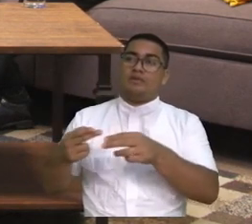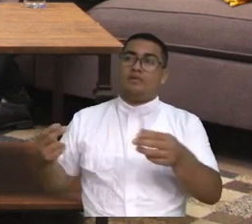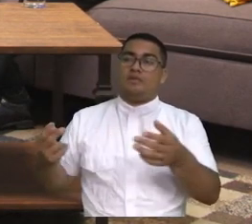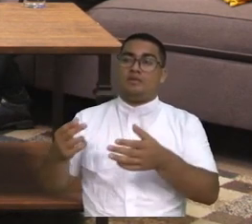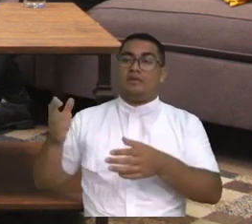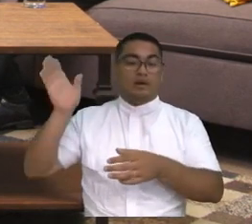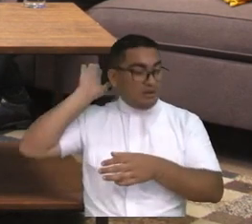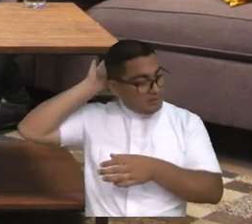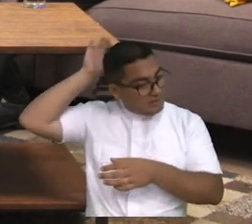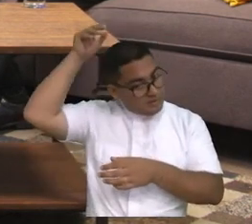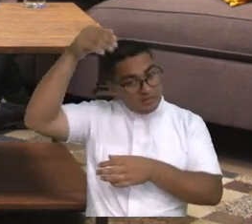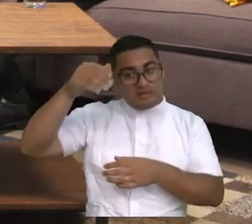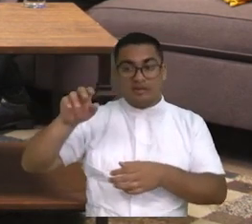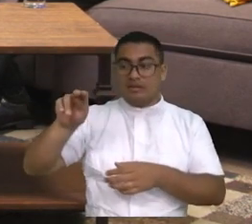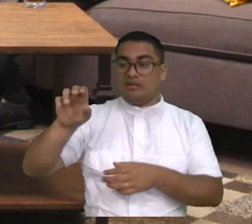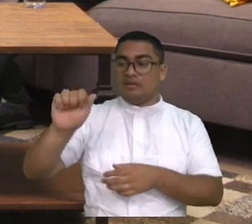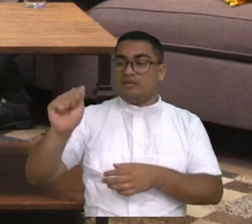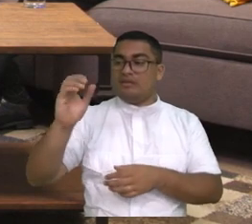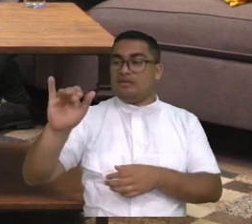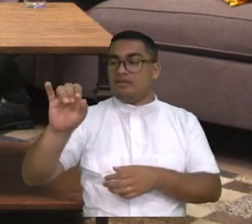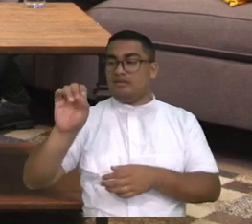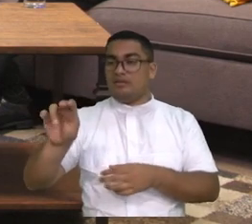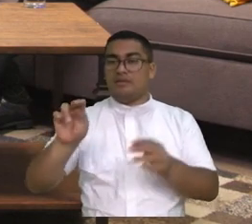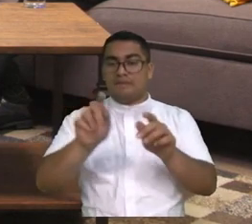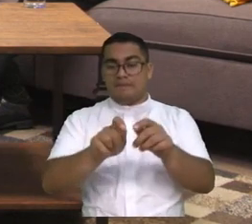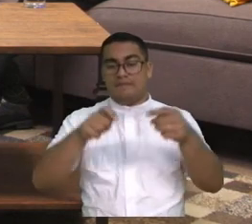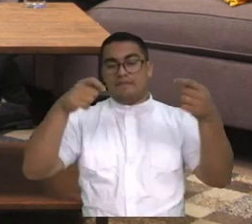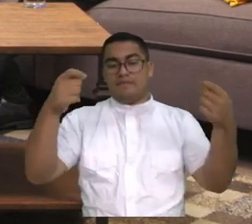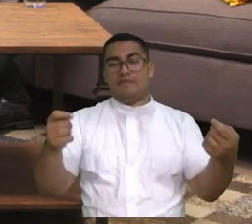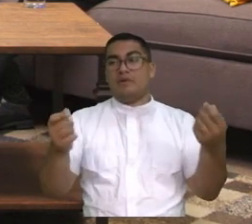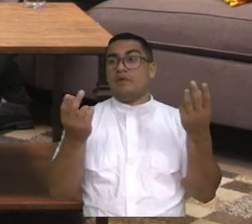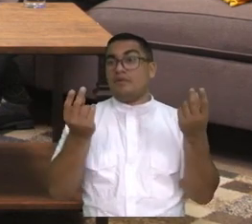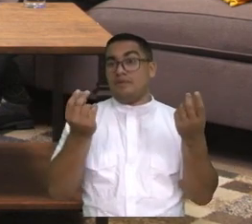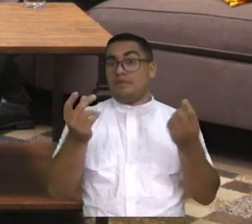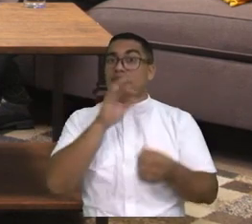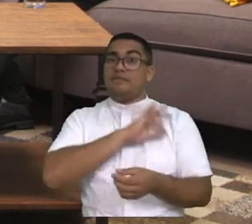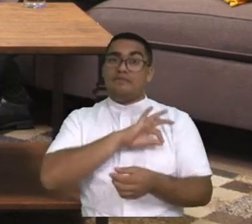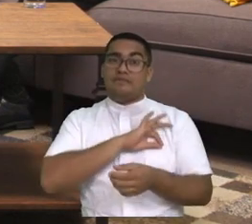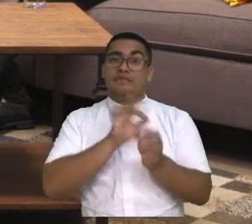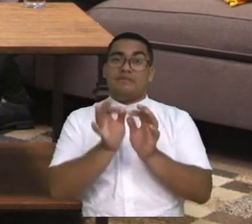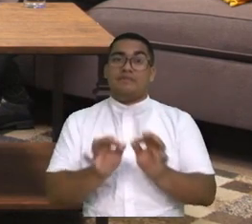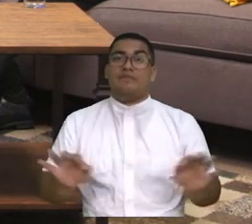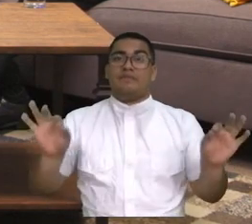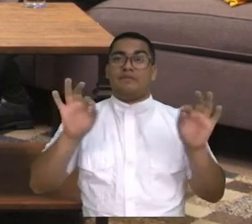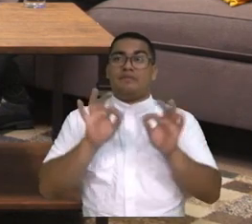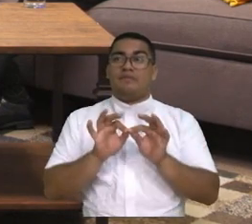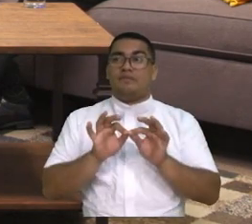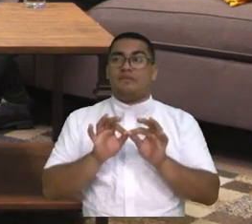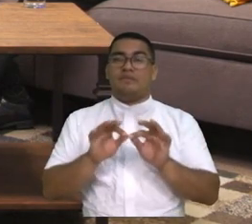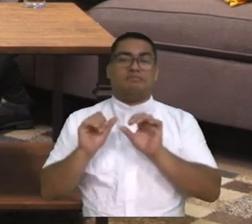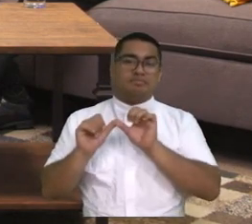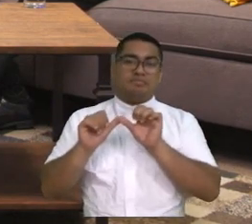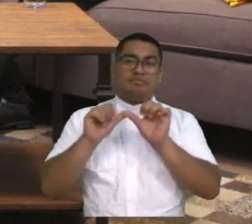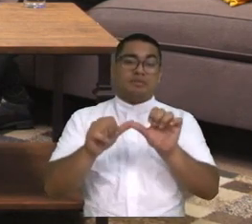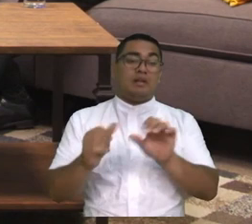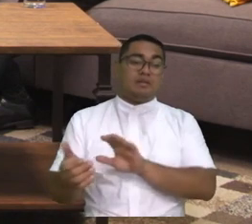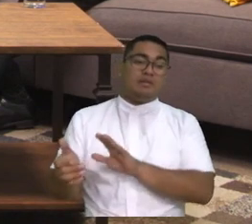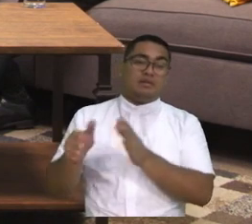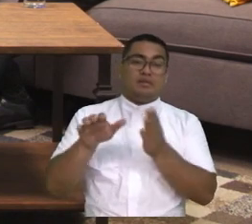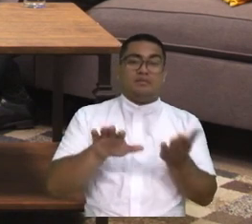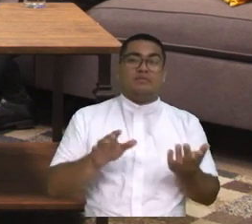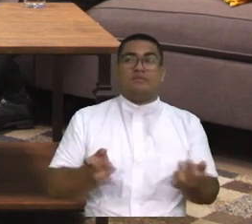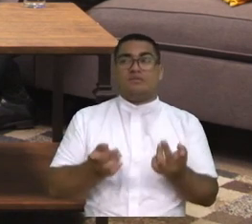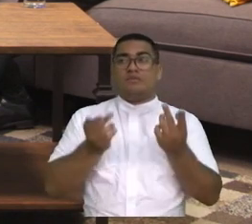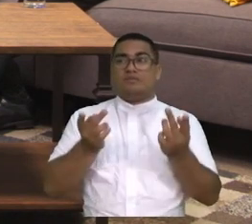Argentina, que para él significó su fuente de ingresos más importante. Porque, y permanente. ¿No? Y permanente hasta el final de su vida,